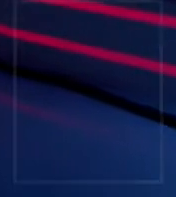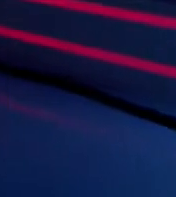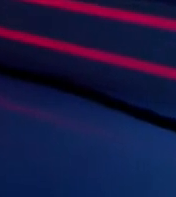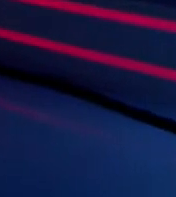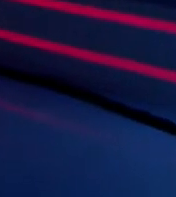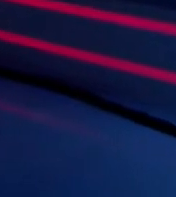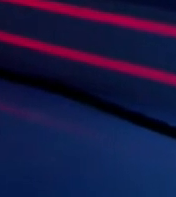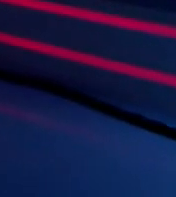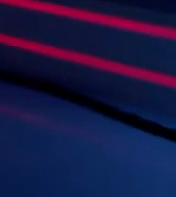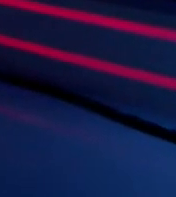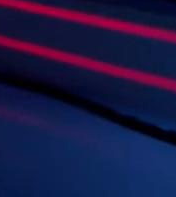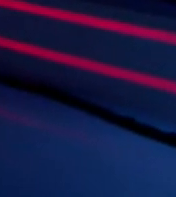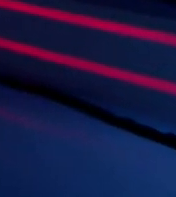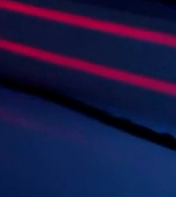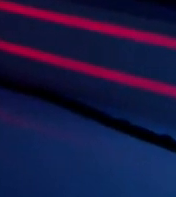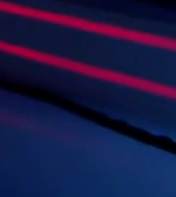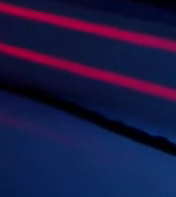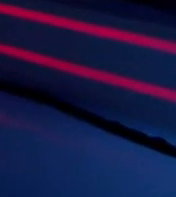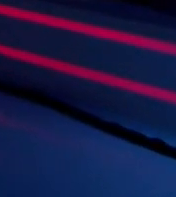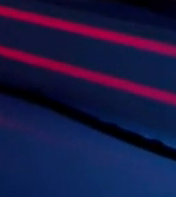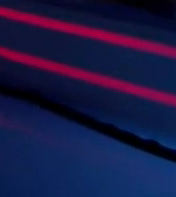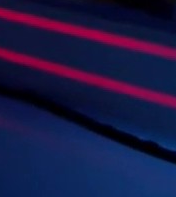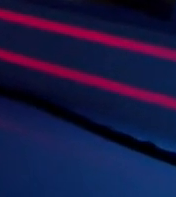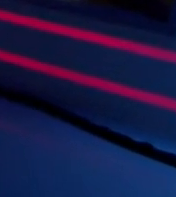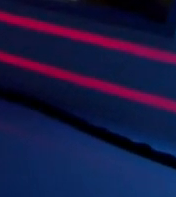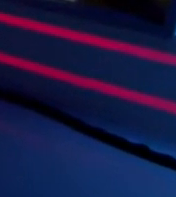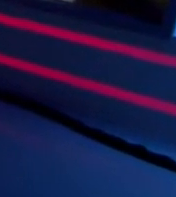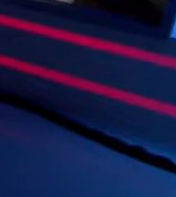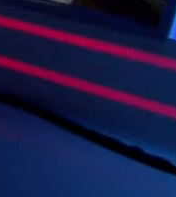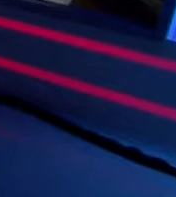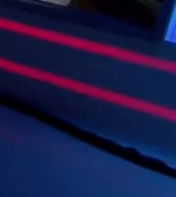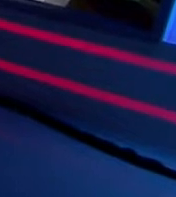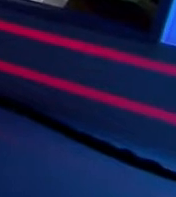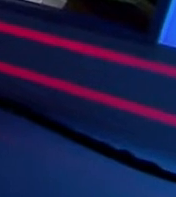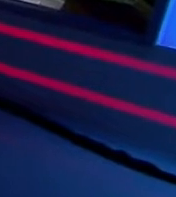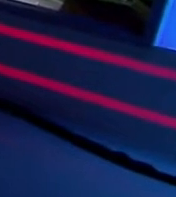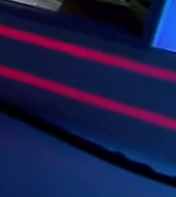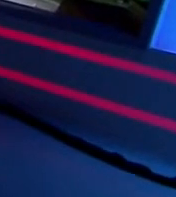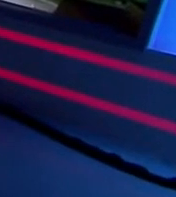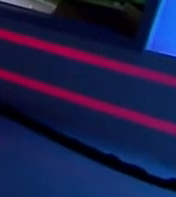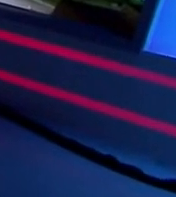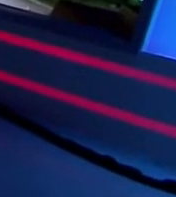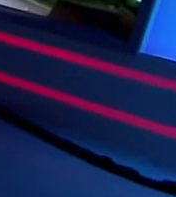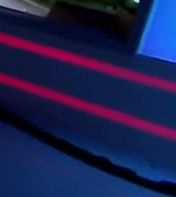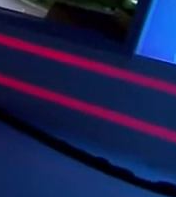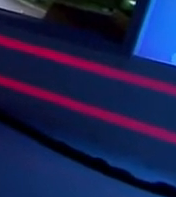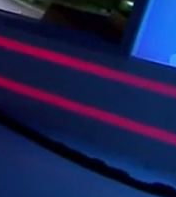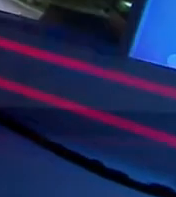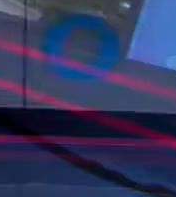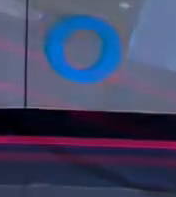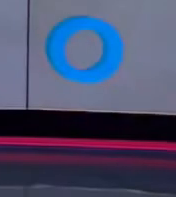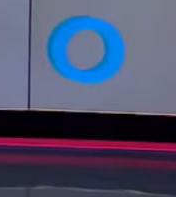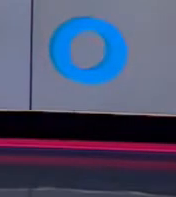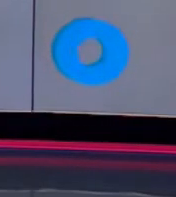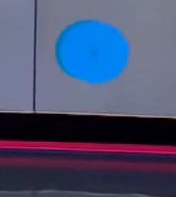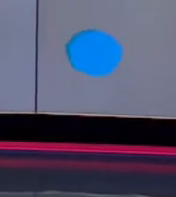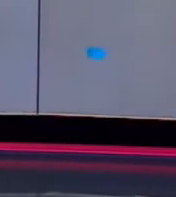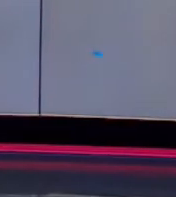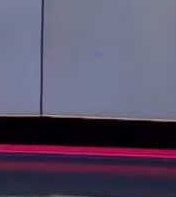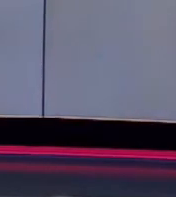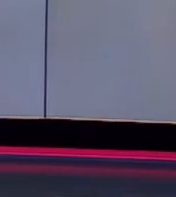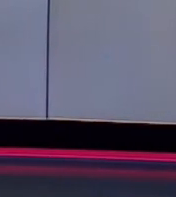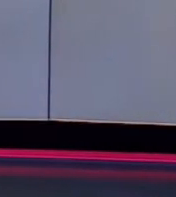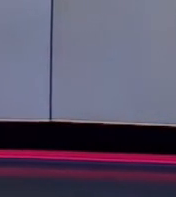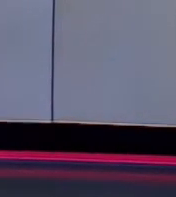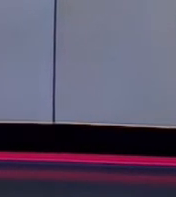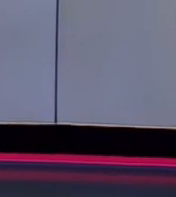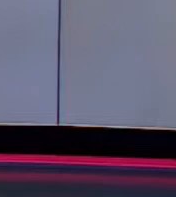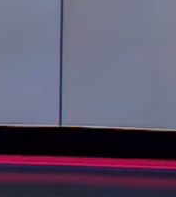te